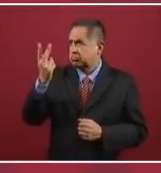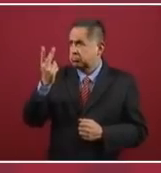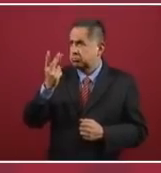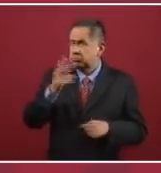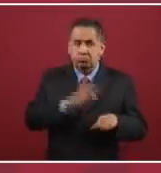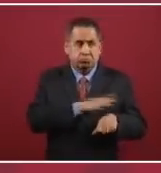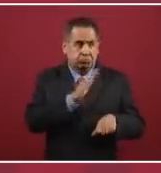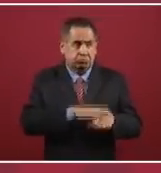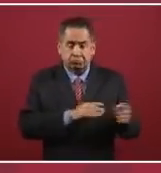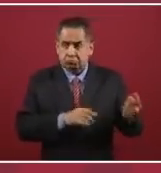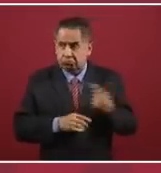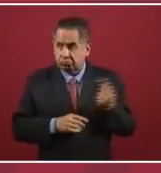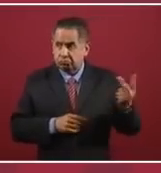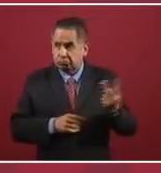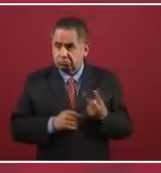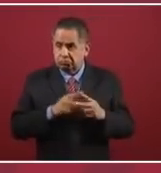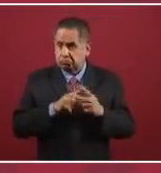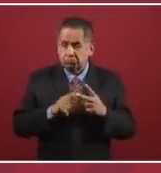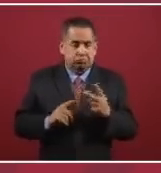en